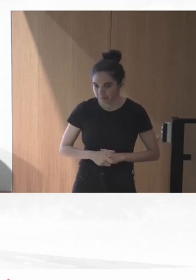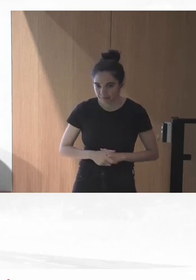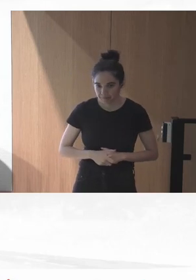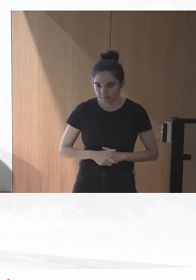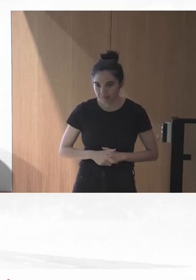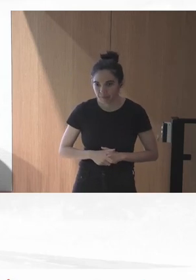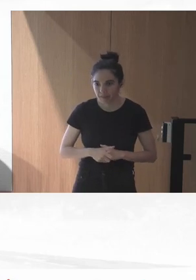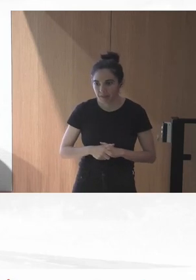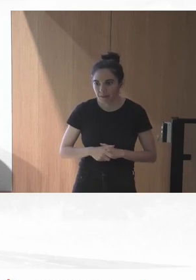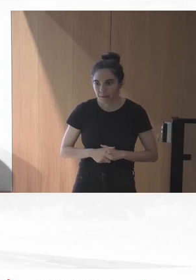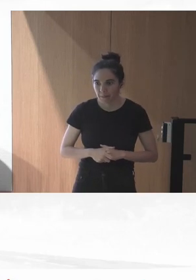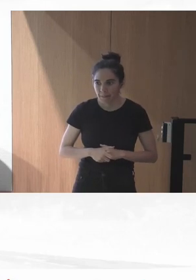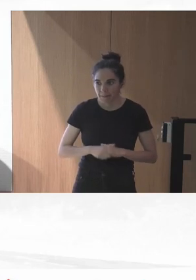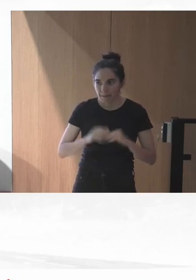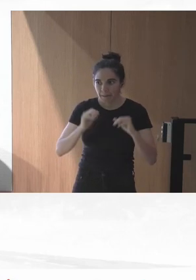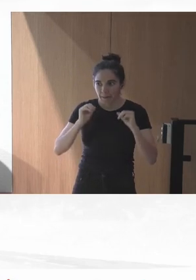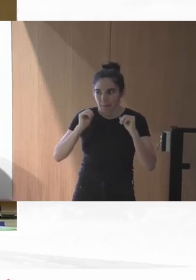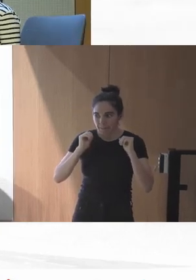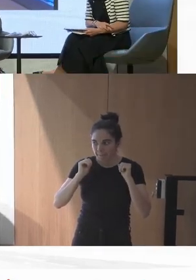Voy a empezar con la introducción.